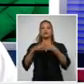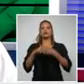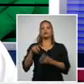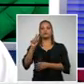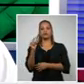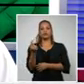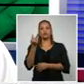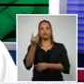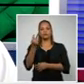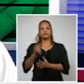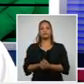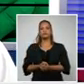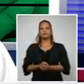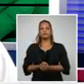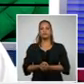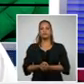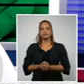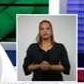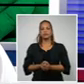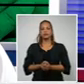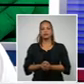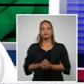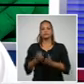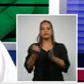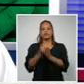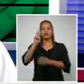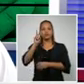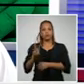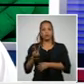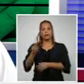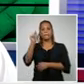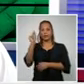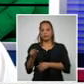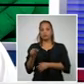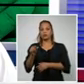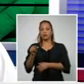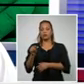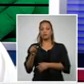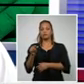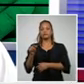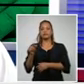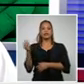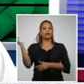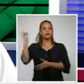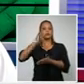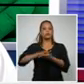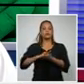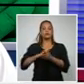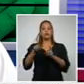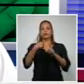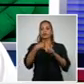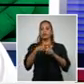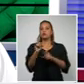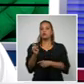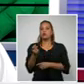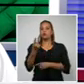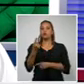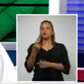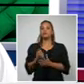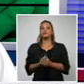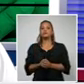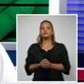2 personas con COVID, 2 extranjeros con COVID en el día de ayer. Un griego procedente de